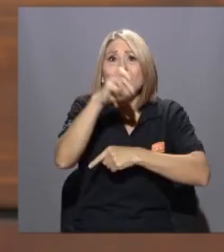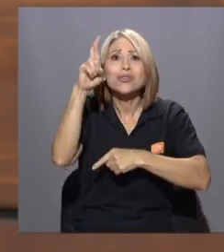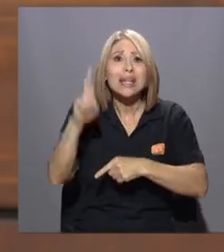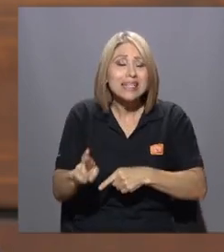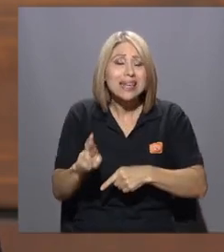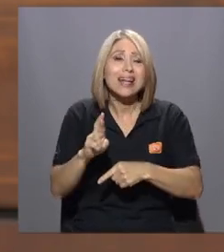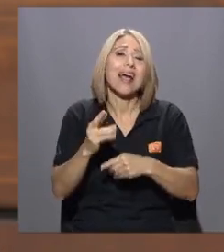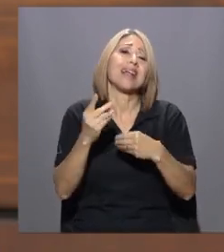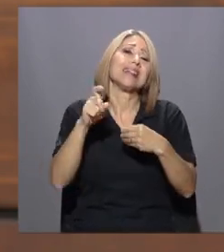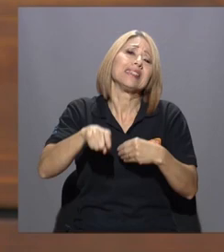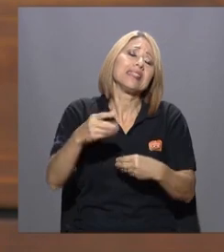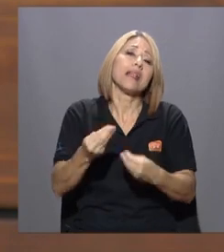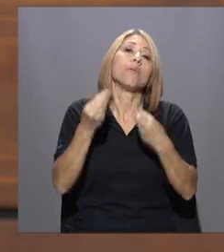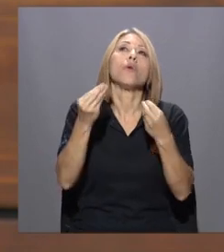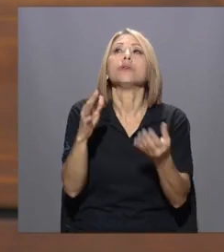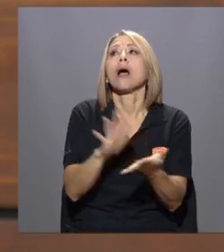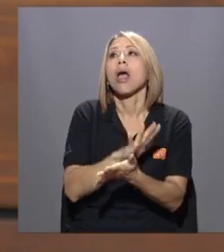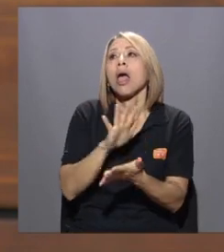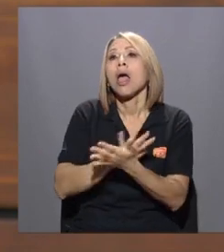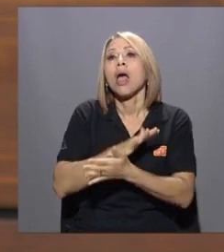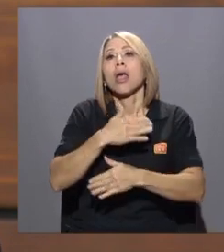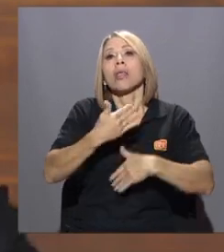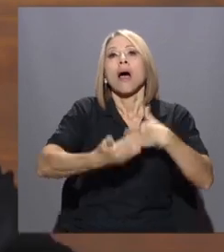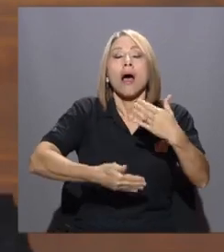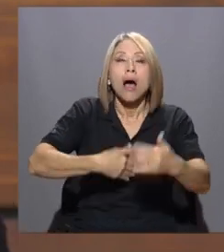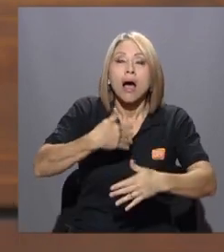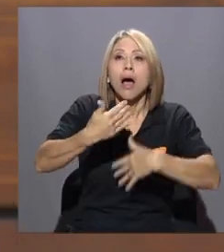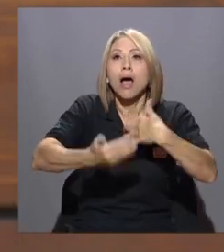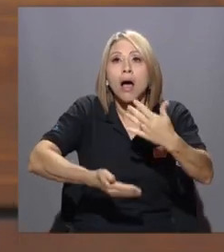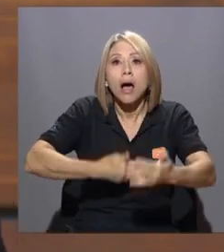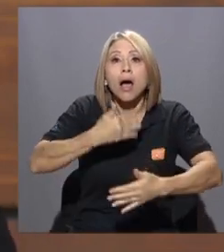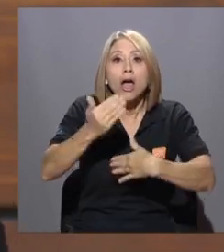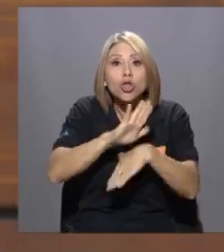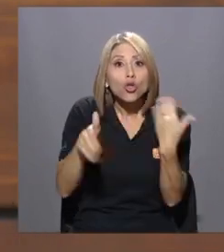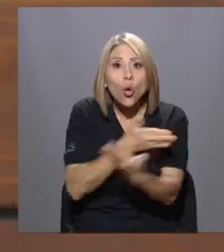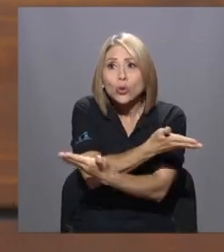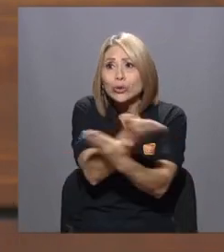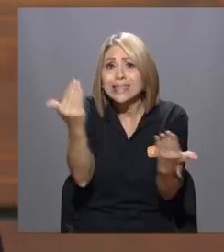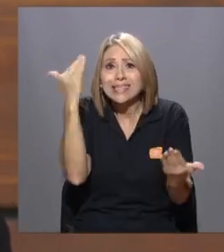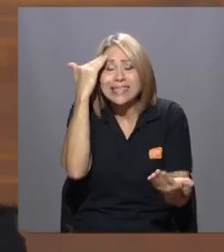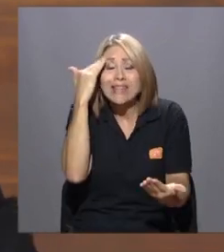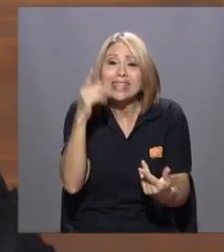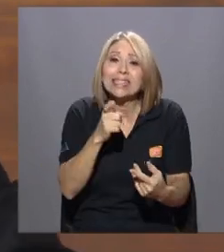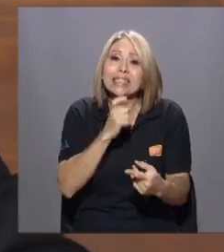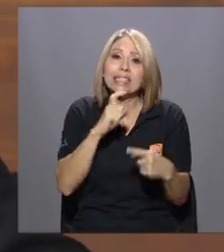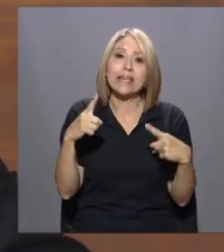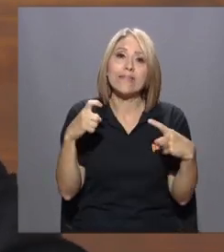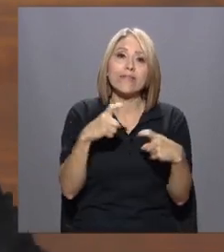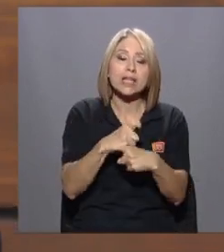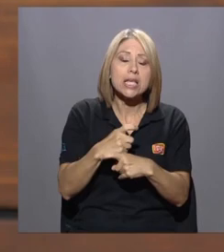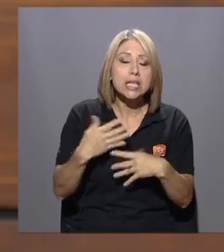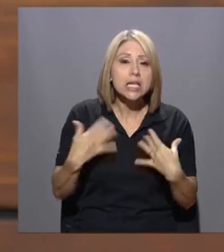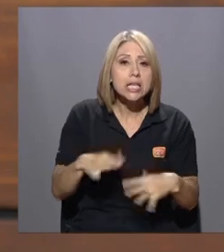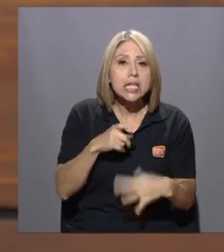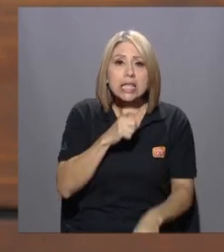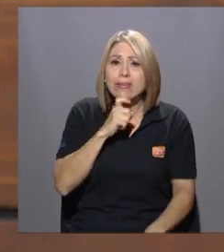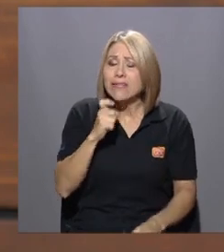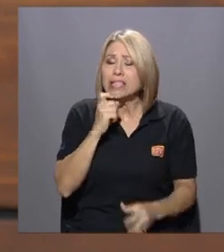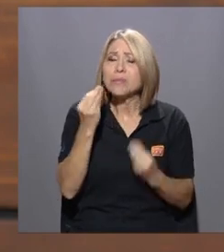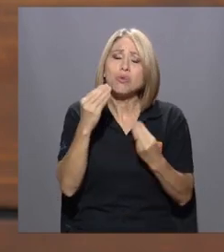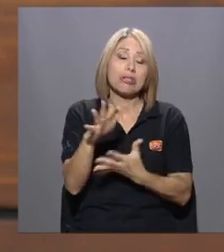mundo conoce que es verdaderamente selvática, o sea, es verdaderamente compleja, está, es